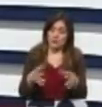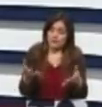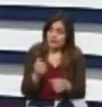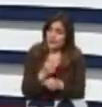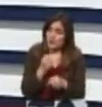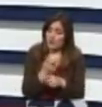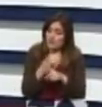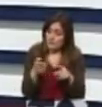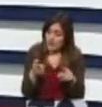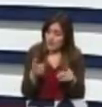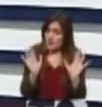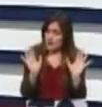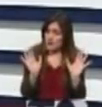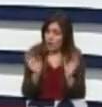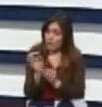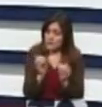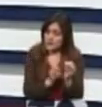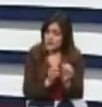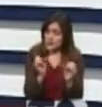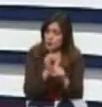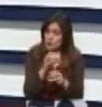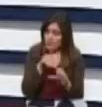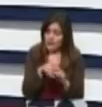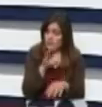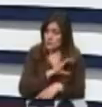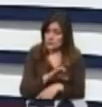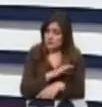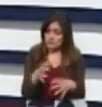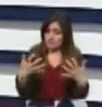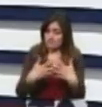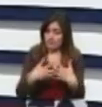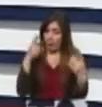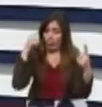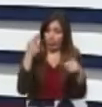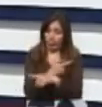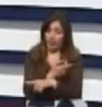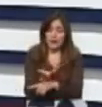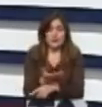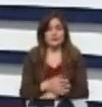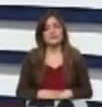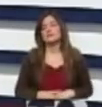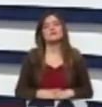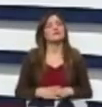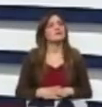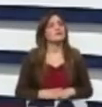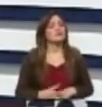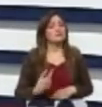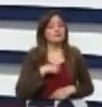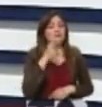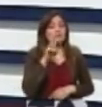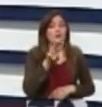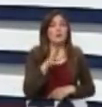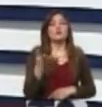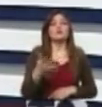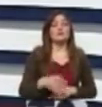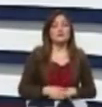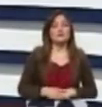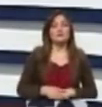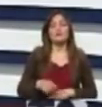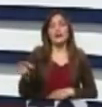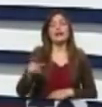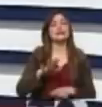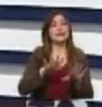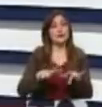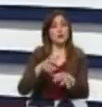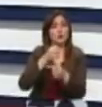entre las diferentes instituciones dentro del mismo municipio, ¿no? En todo caso, durante el reportaje ya lo vimos, Juan